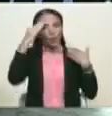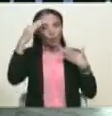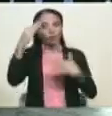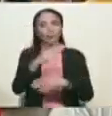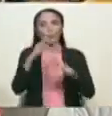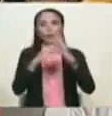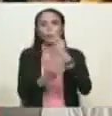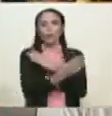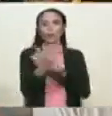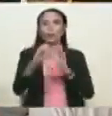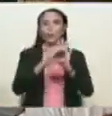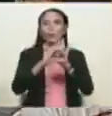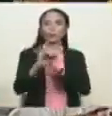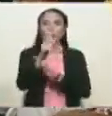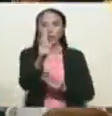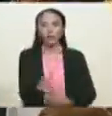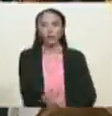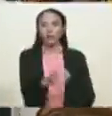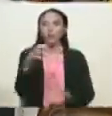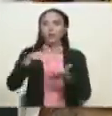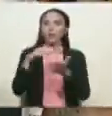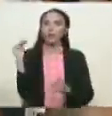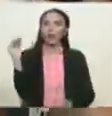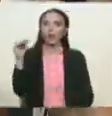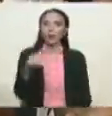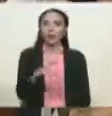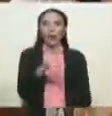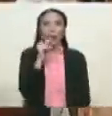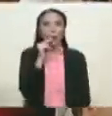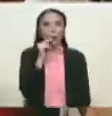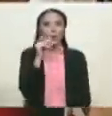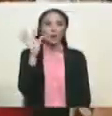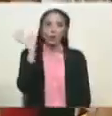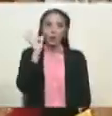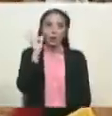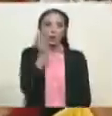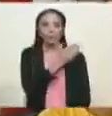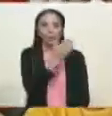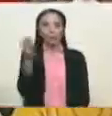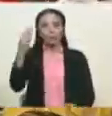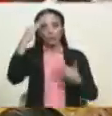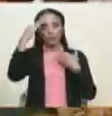Aragua, presentes y siempre, Rosa, León.